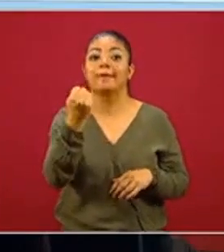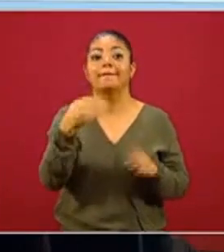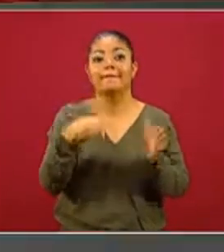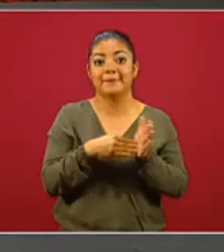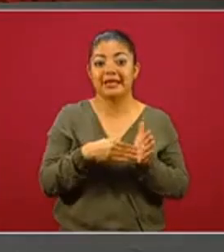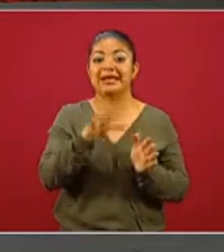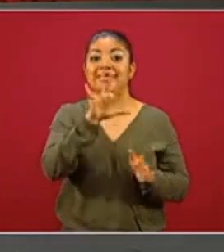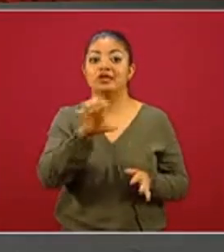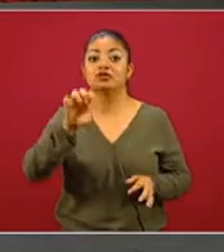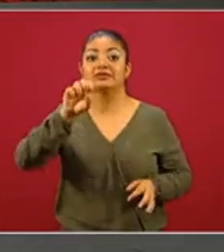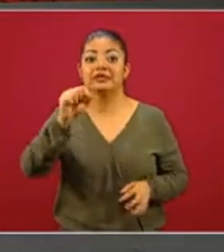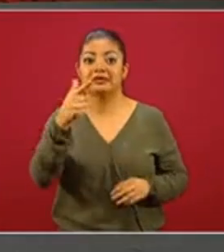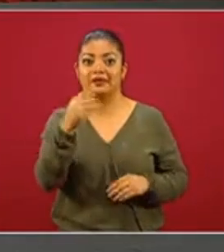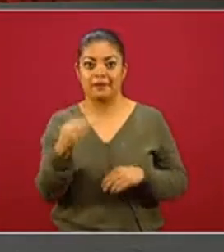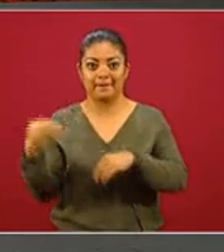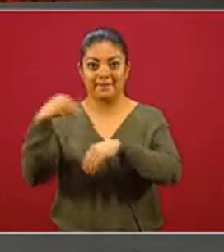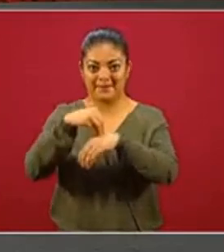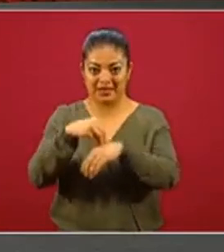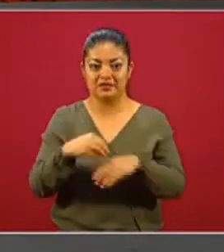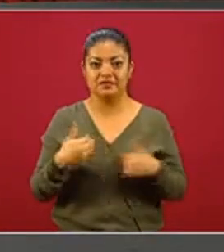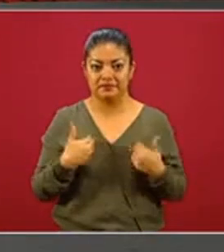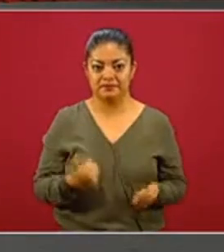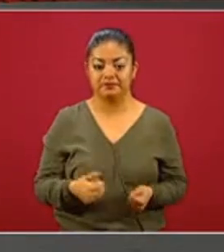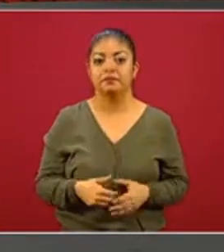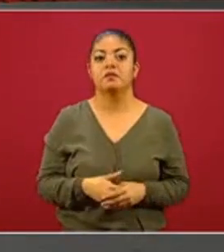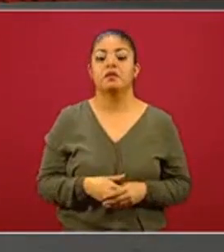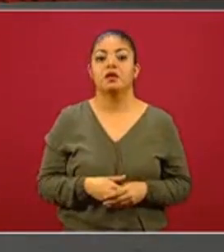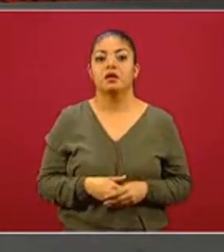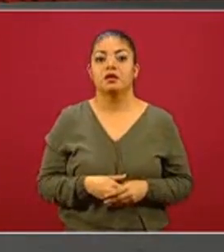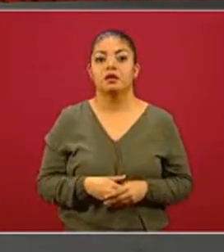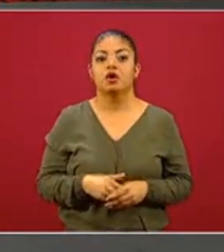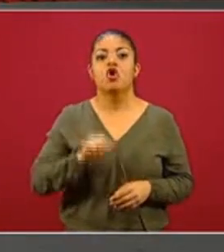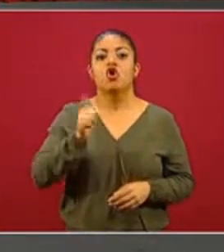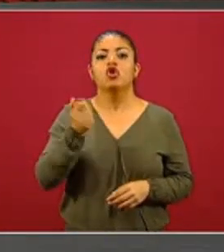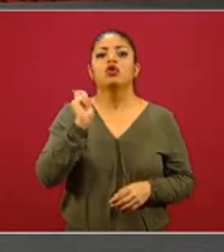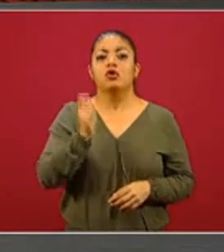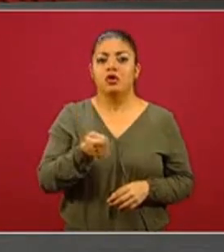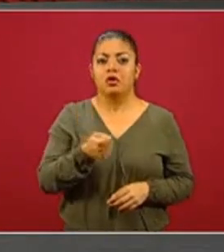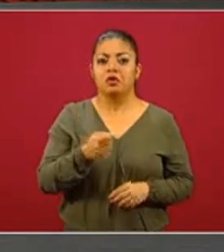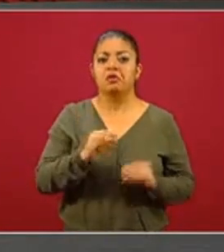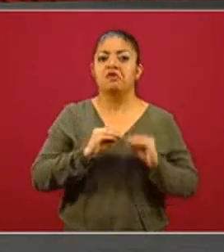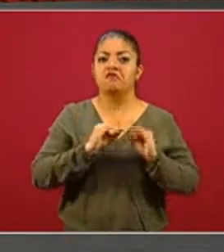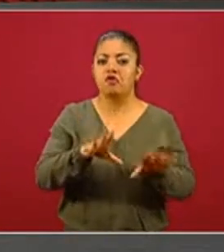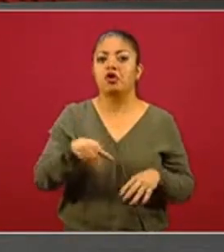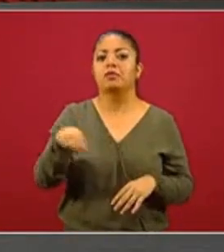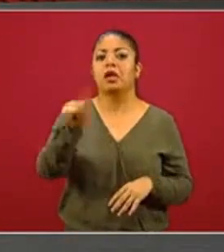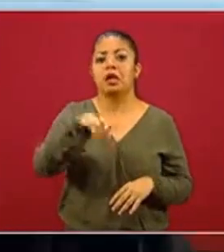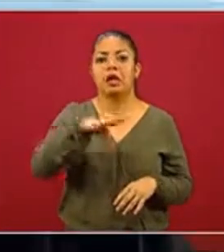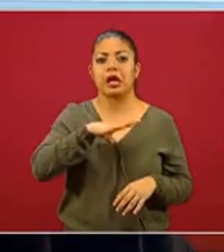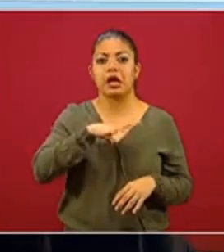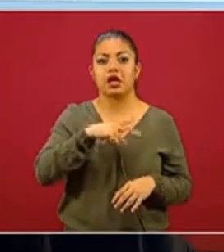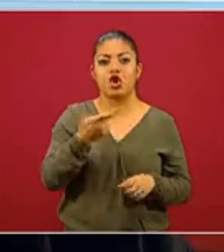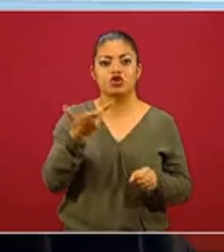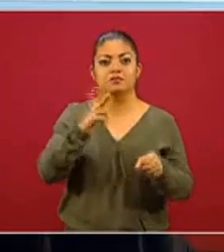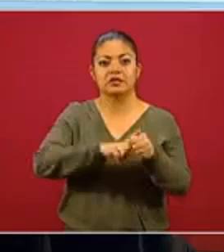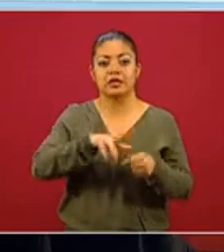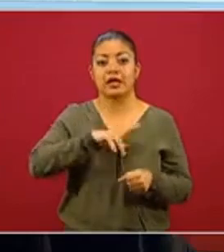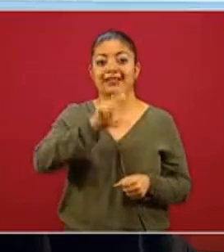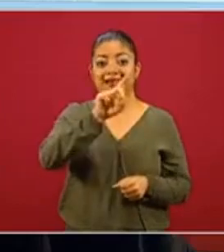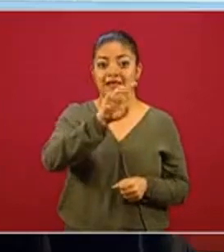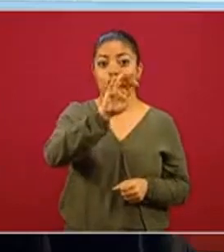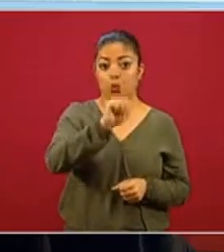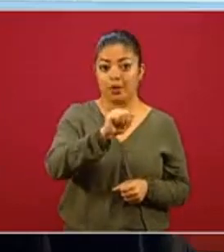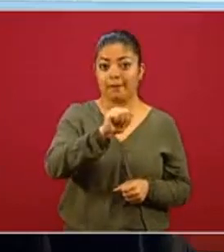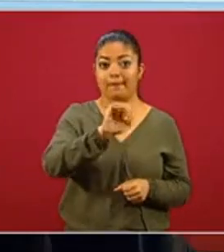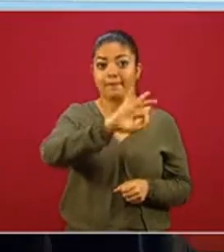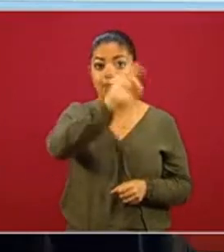59,567. Y las siguientes son el informe de ocupación hospitalaria. Tenemos 39% a nivel